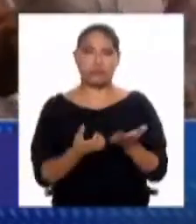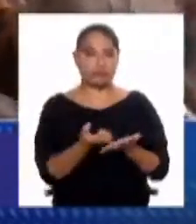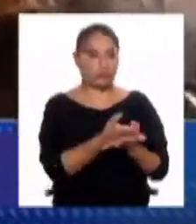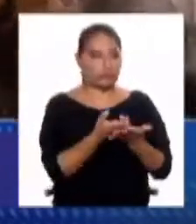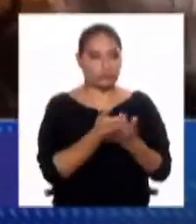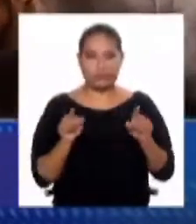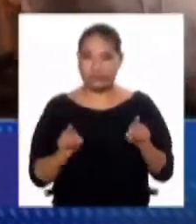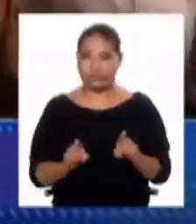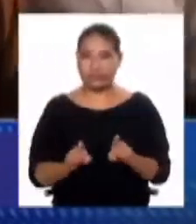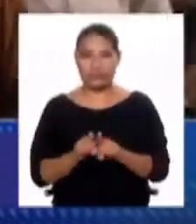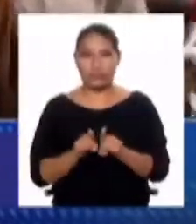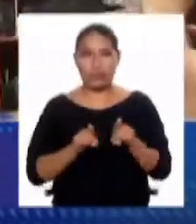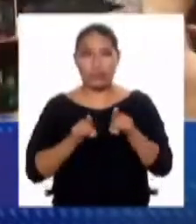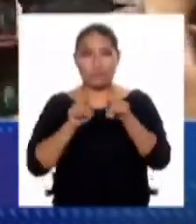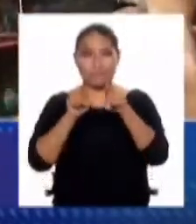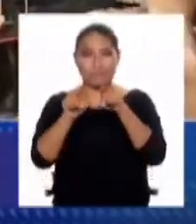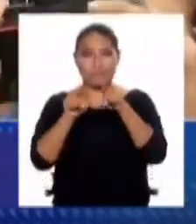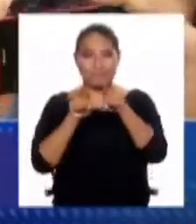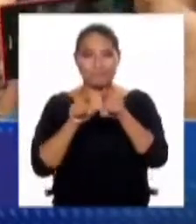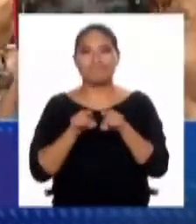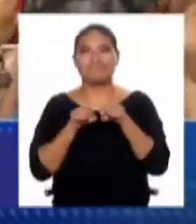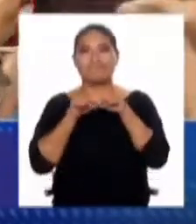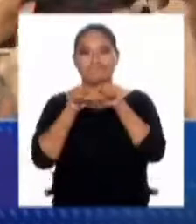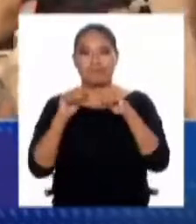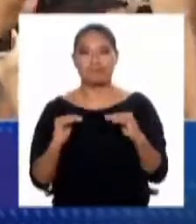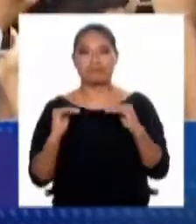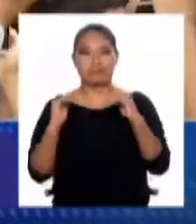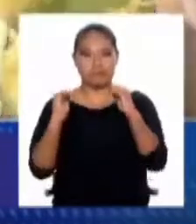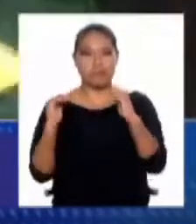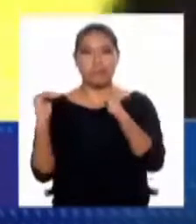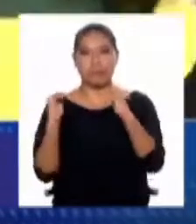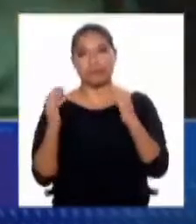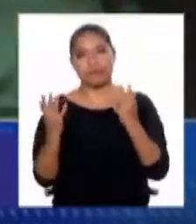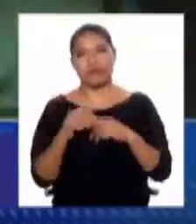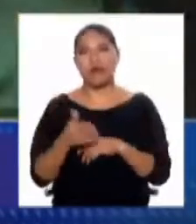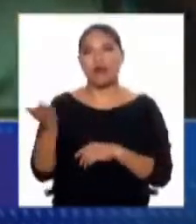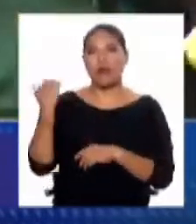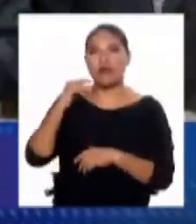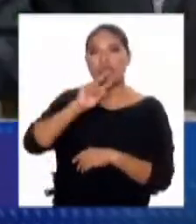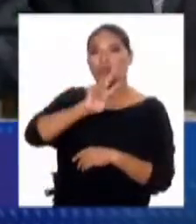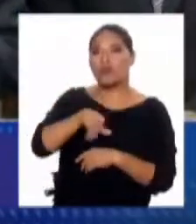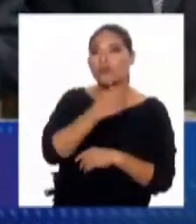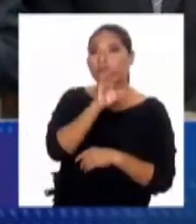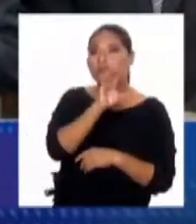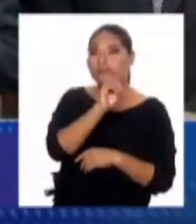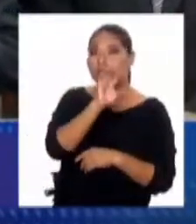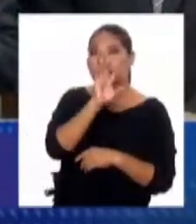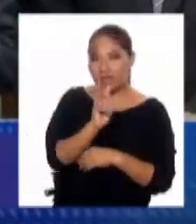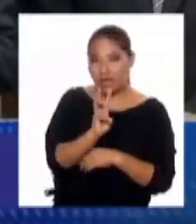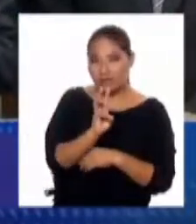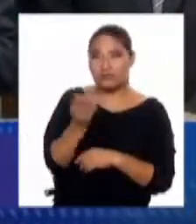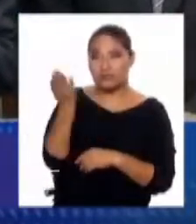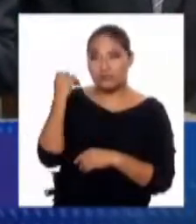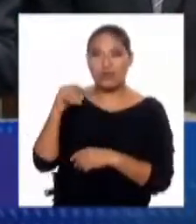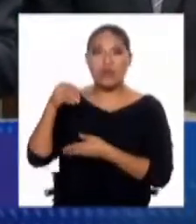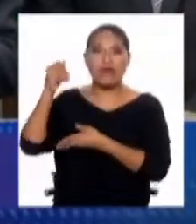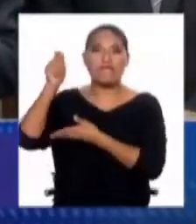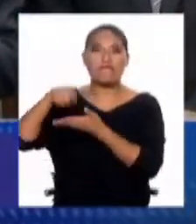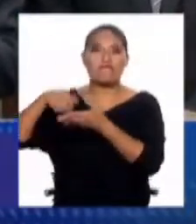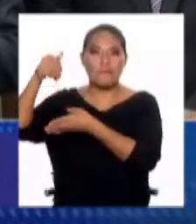realidad es un decrecimiento. Uh-huh. Y en el 2006, según el Banco Central de Reserva, en su informe del